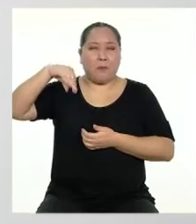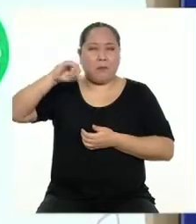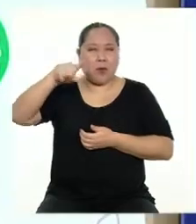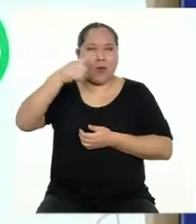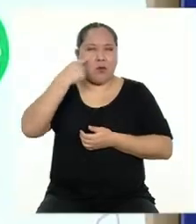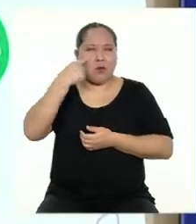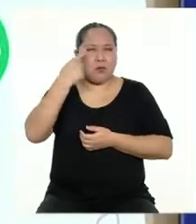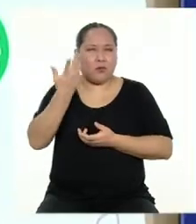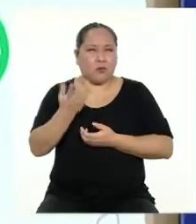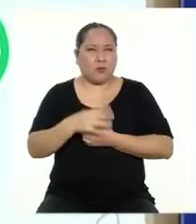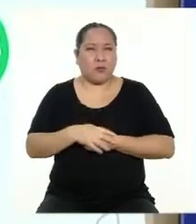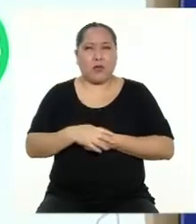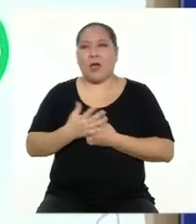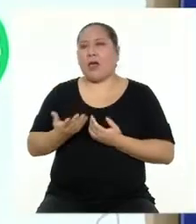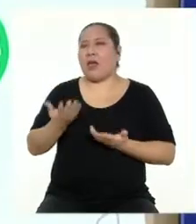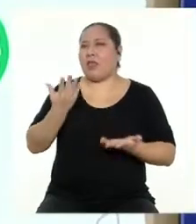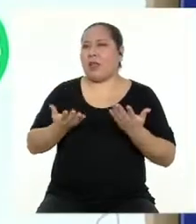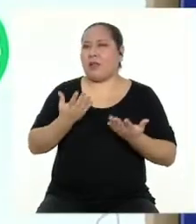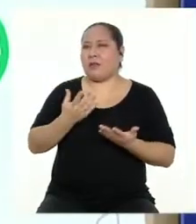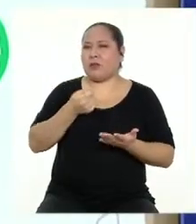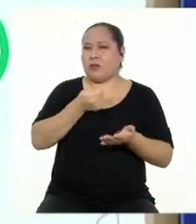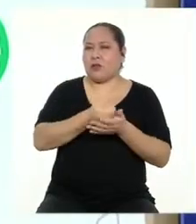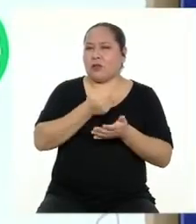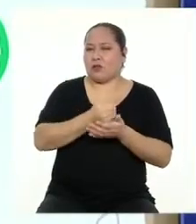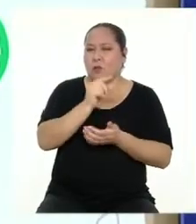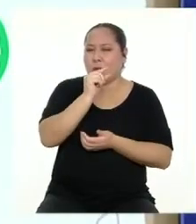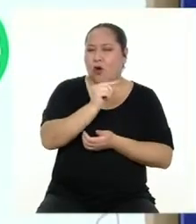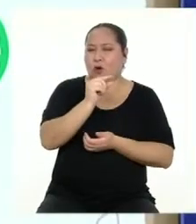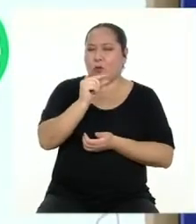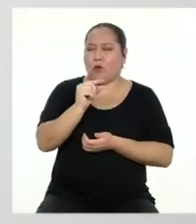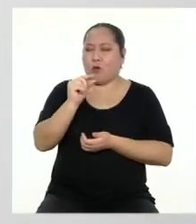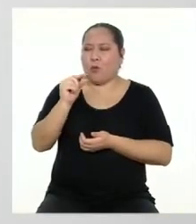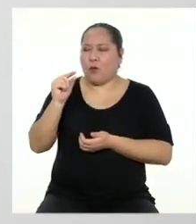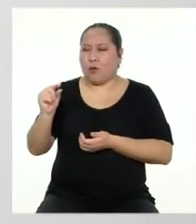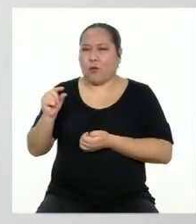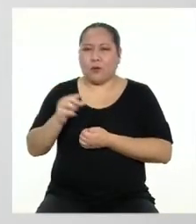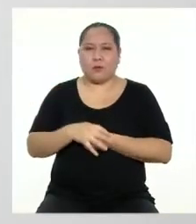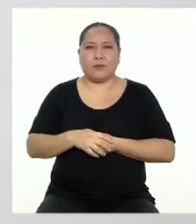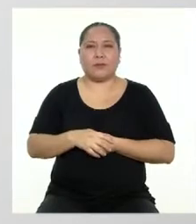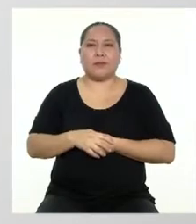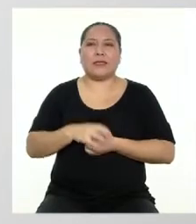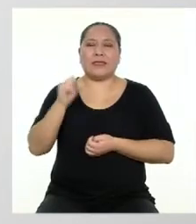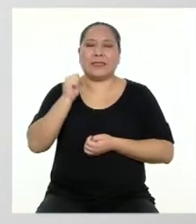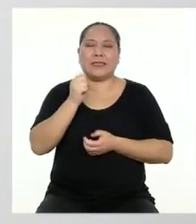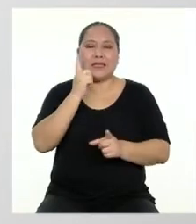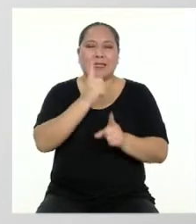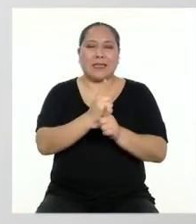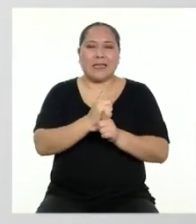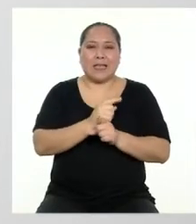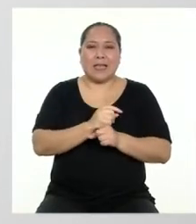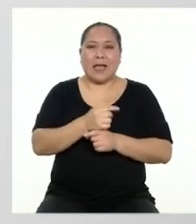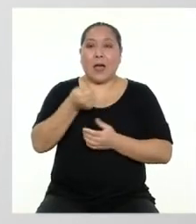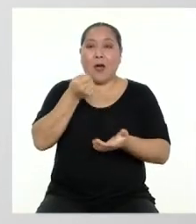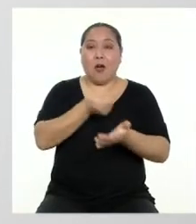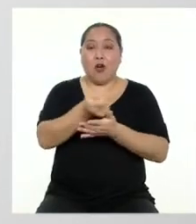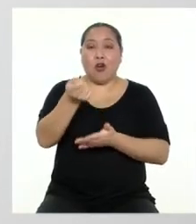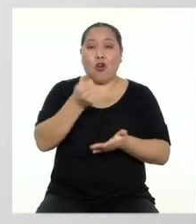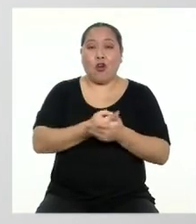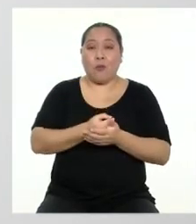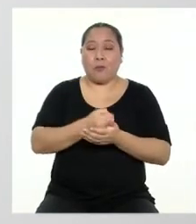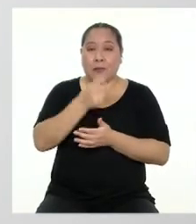término? Seguro se refiere a gastos muy pequeños. Sí, eso es. El término gastos